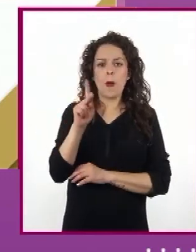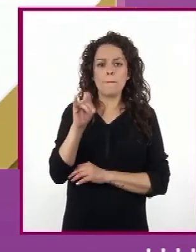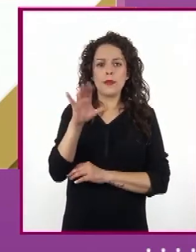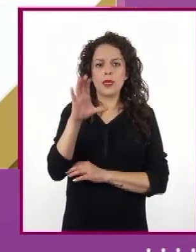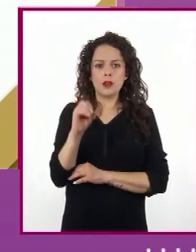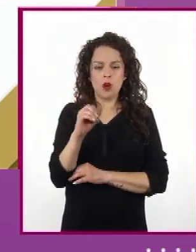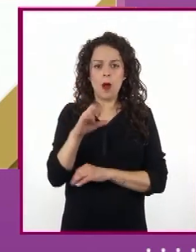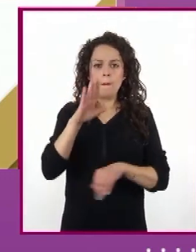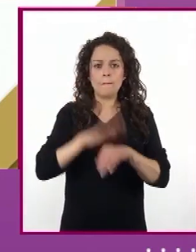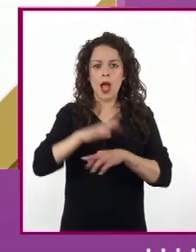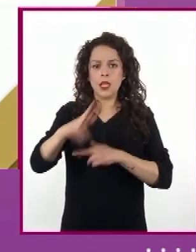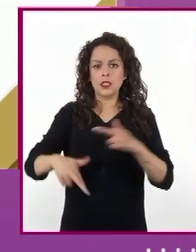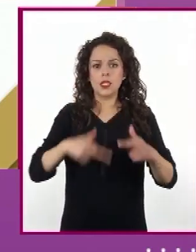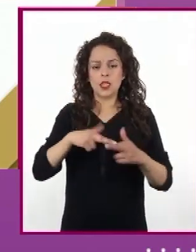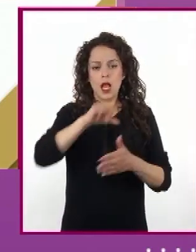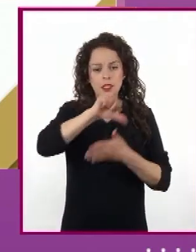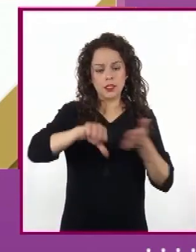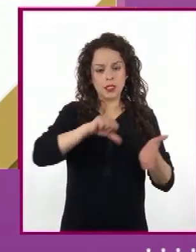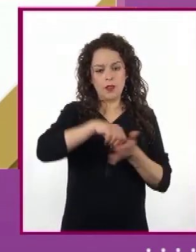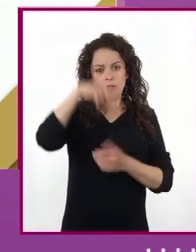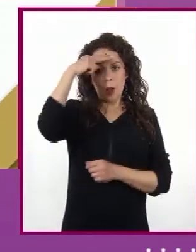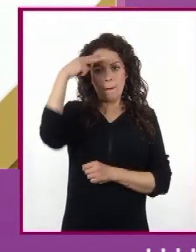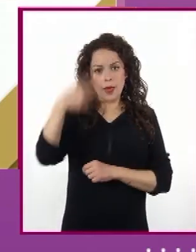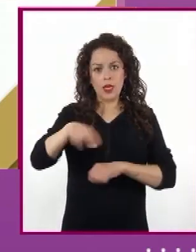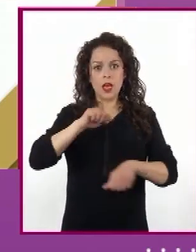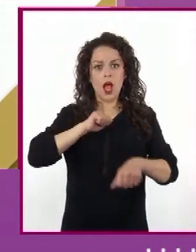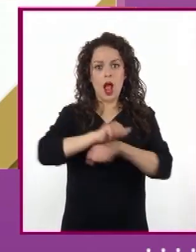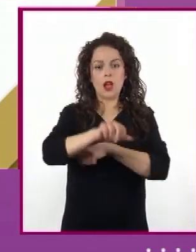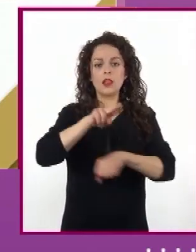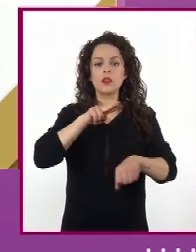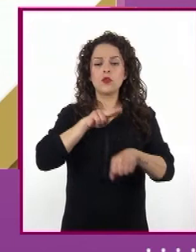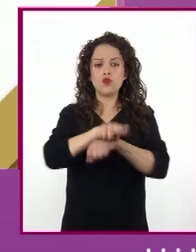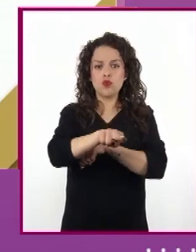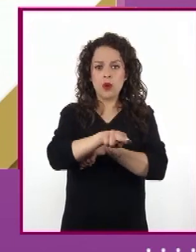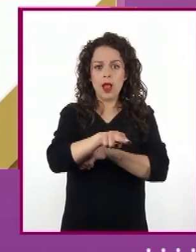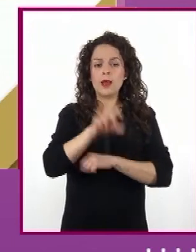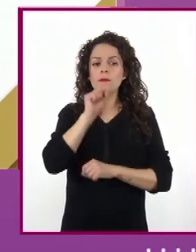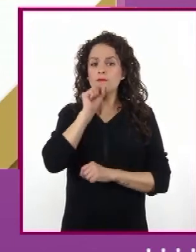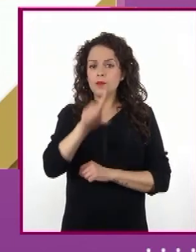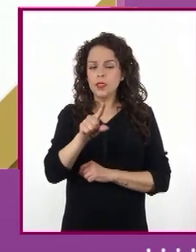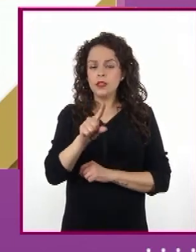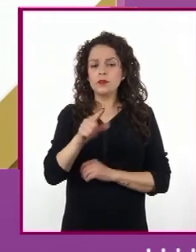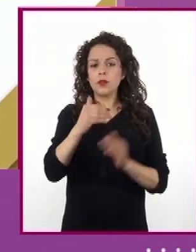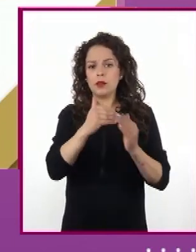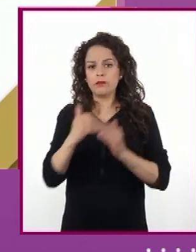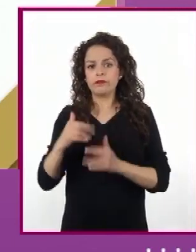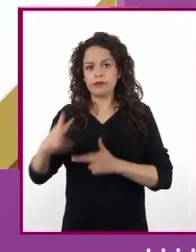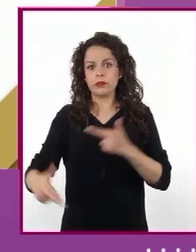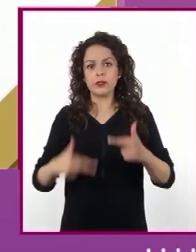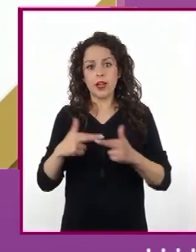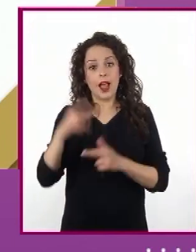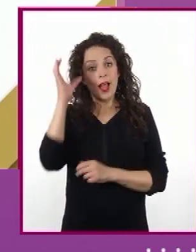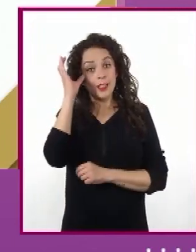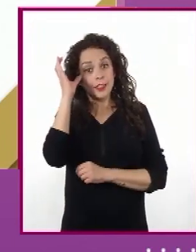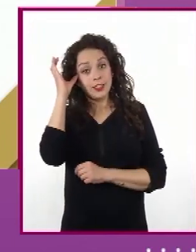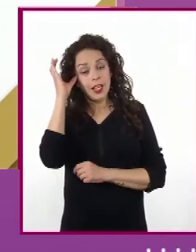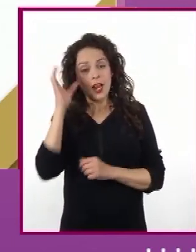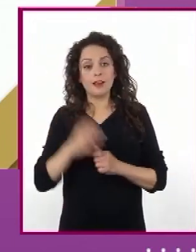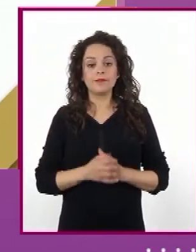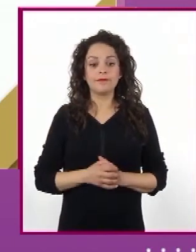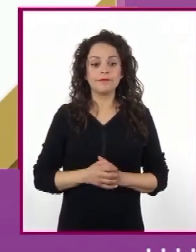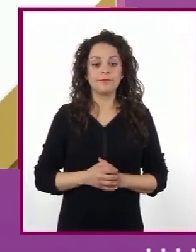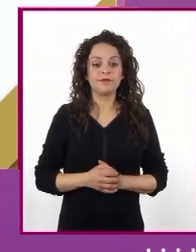en la región centro de México, Argentina y Uruguay, así como en regiones de China.